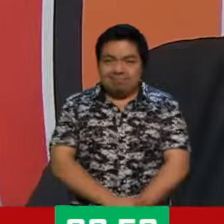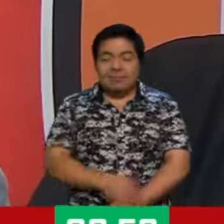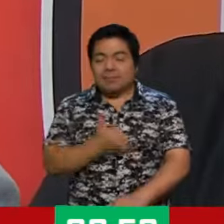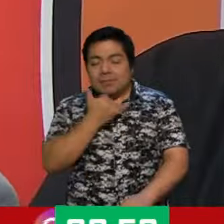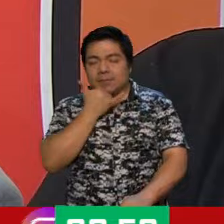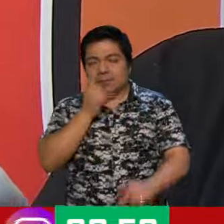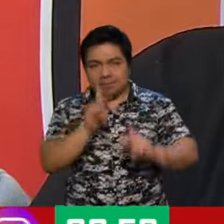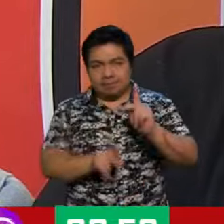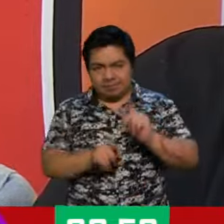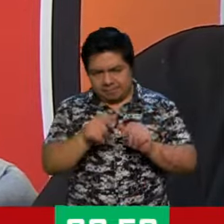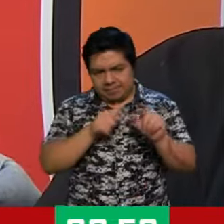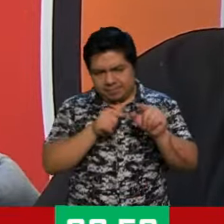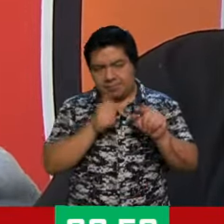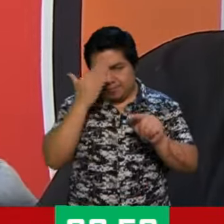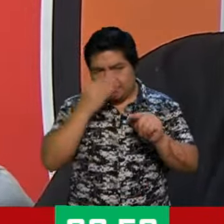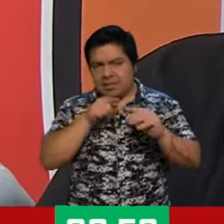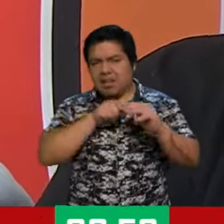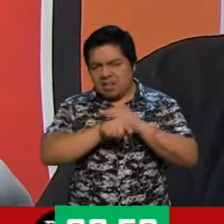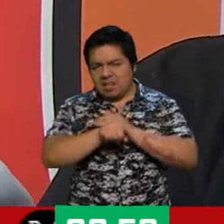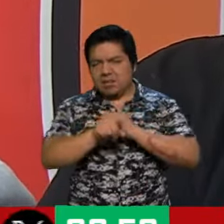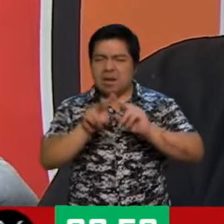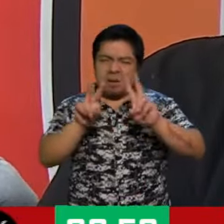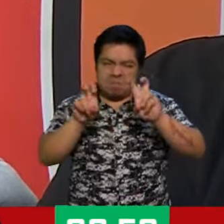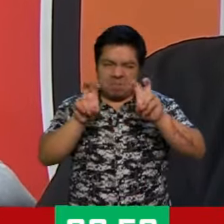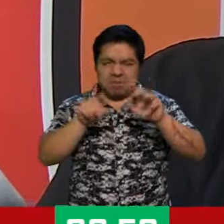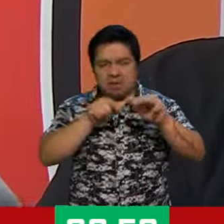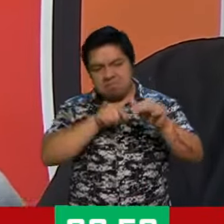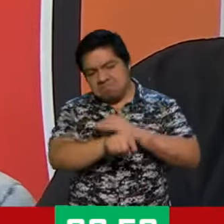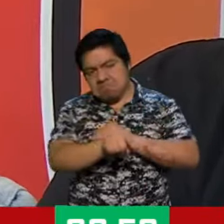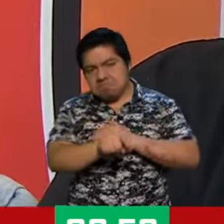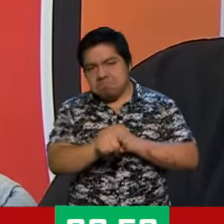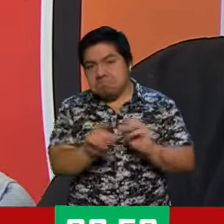Sí, levanté una queja. Y